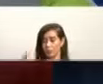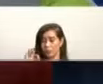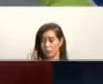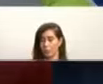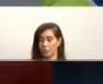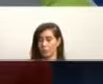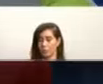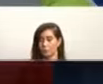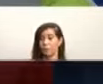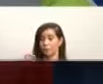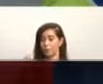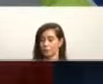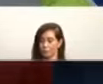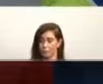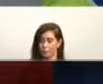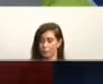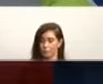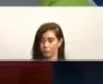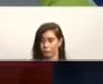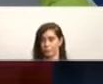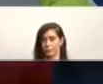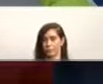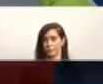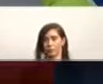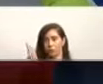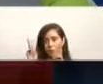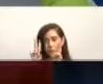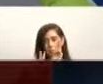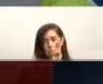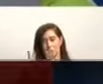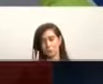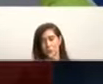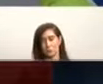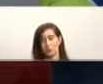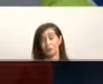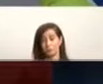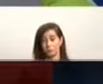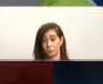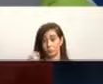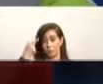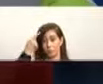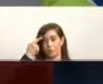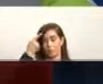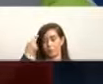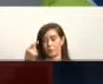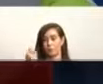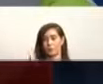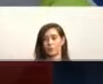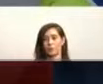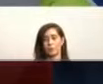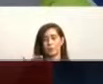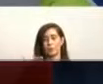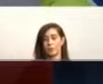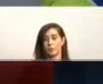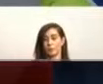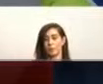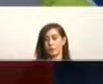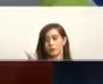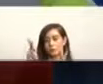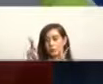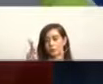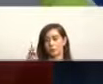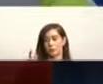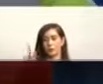presentado, revelan desde mi punto de vista de que algo provocado ha habido en este